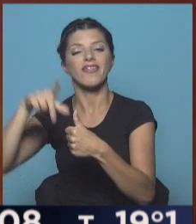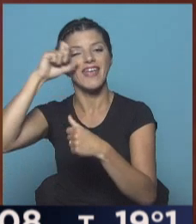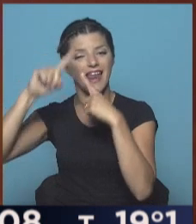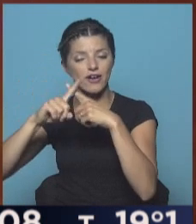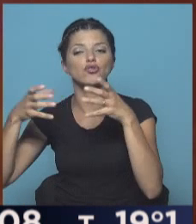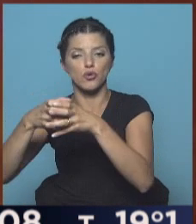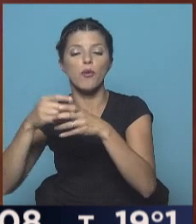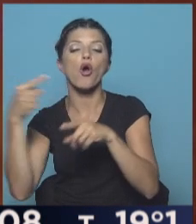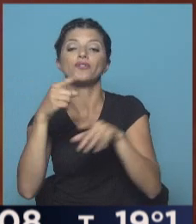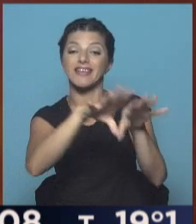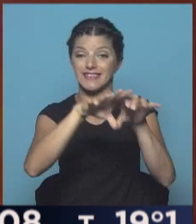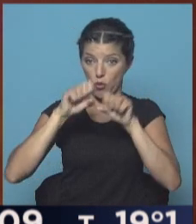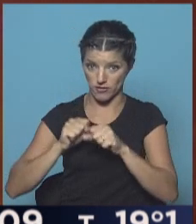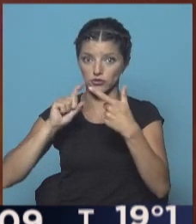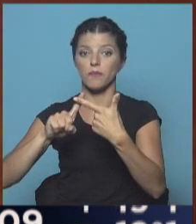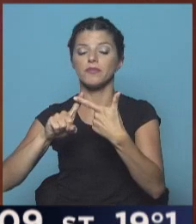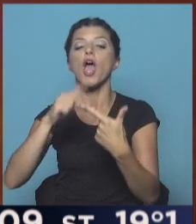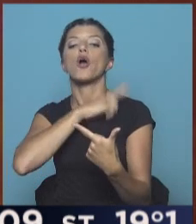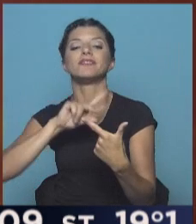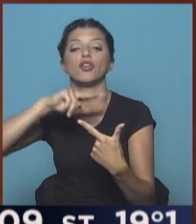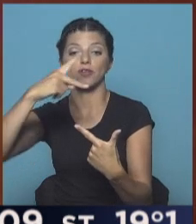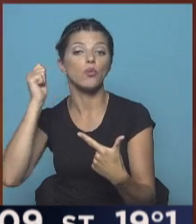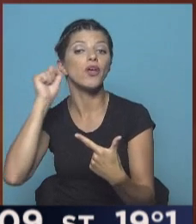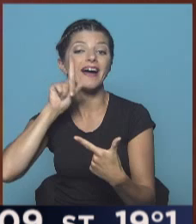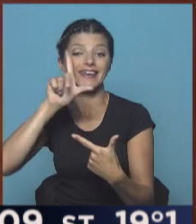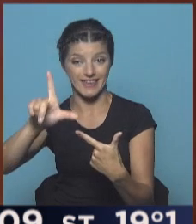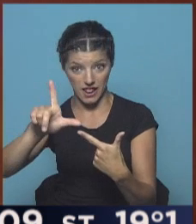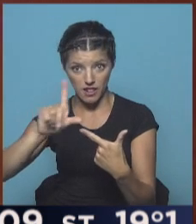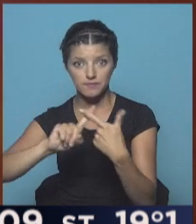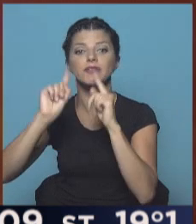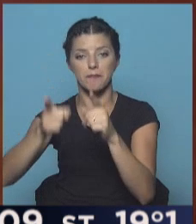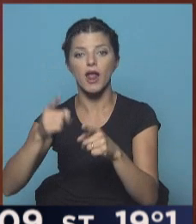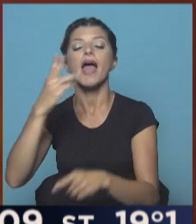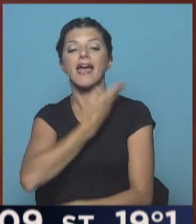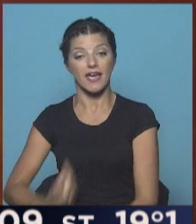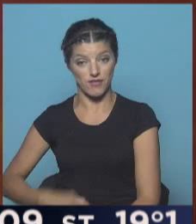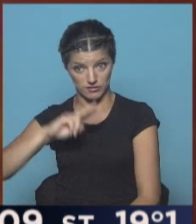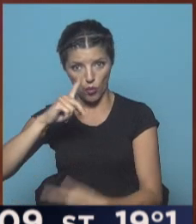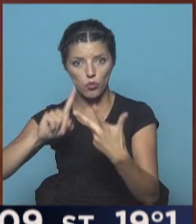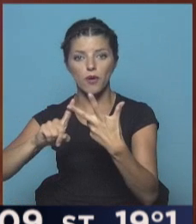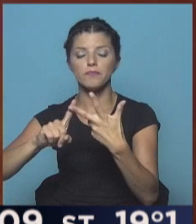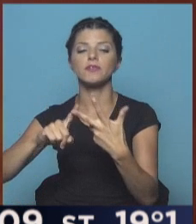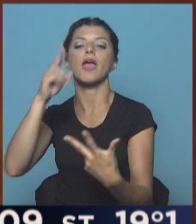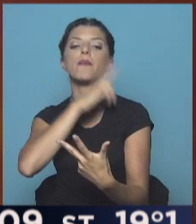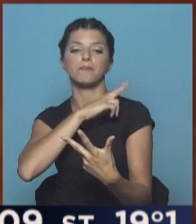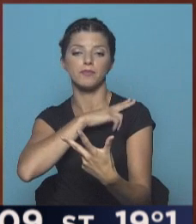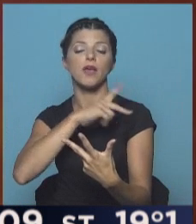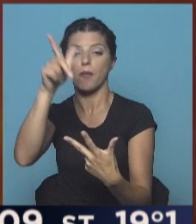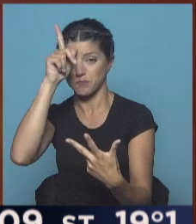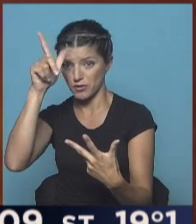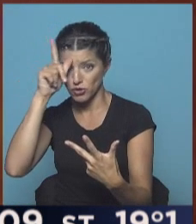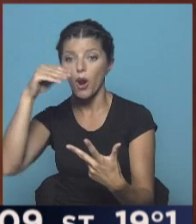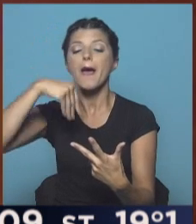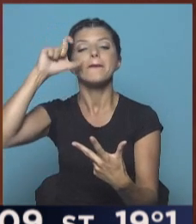antisecuestros de la Federal. El subcomisario Pablo Gil, subjefe de la ex división antisecuestros, el oficial inspector Bruno Mendoza y